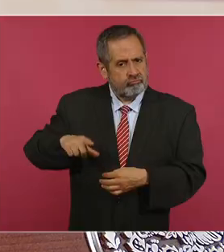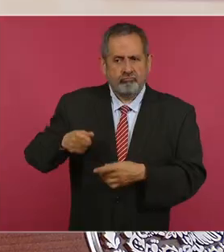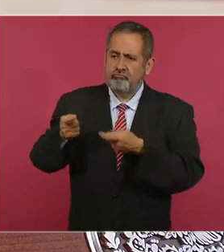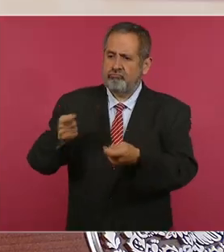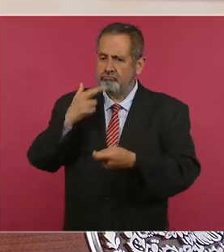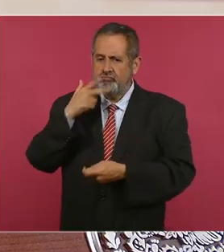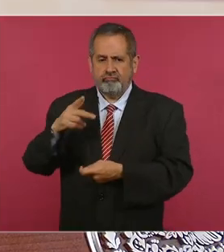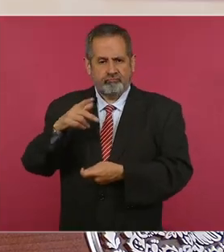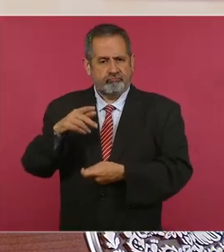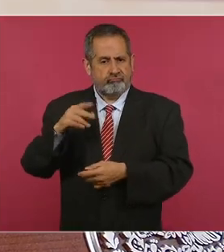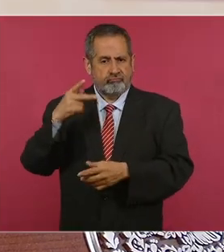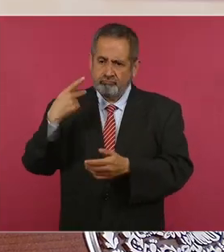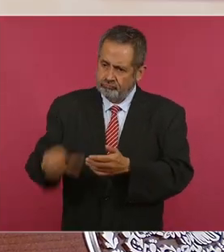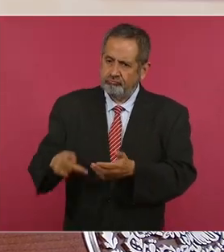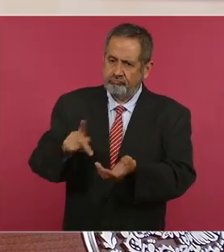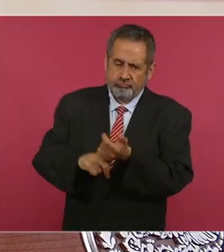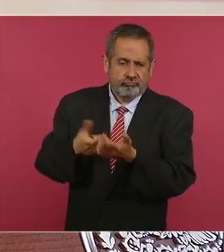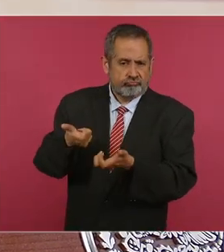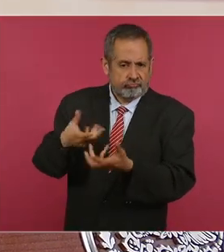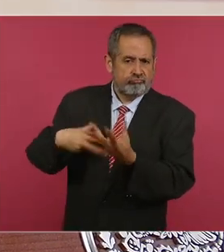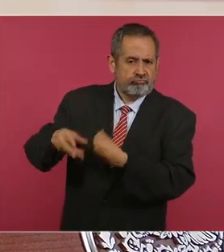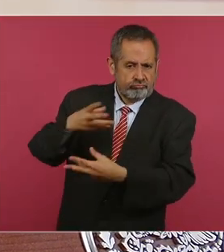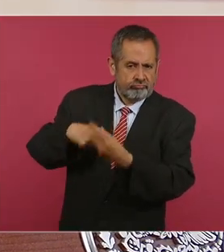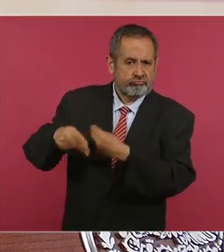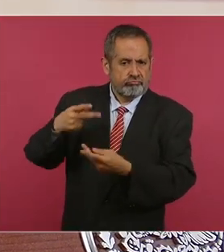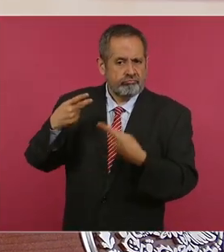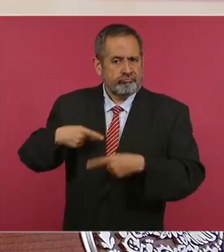que son empresas del pueblo.